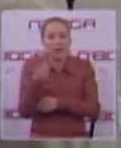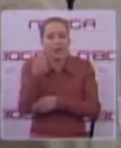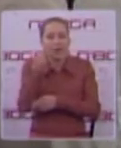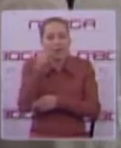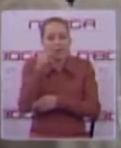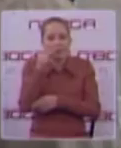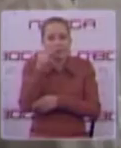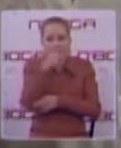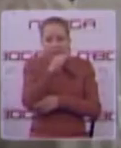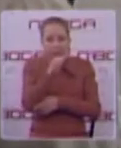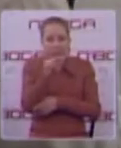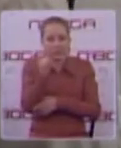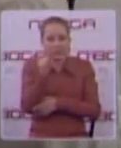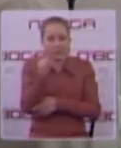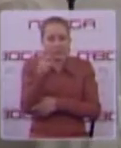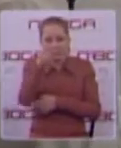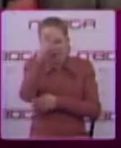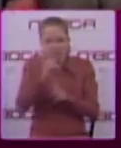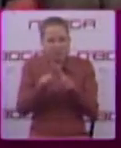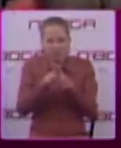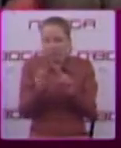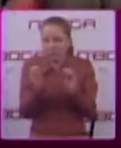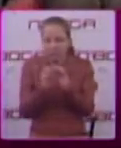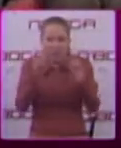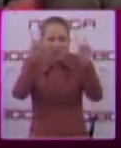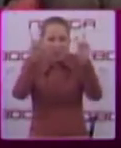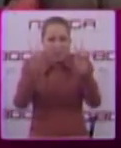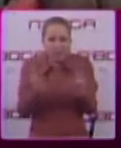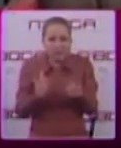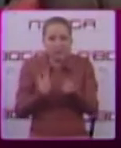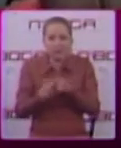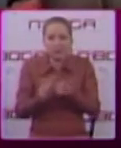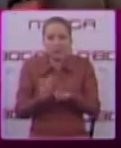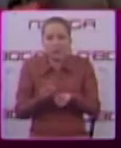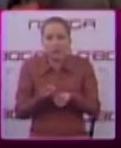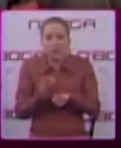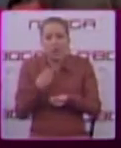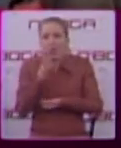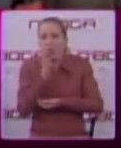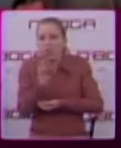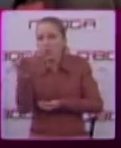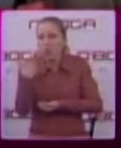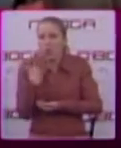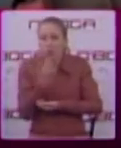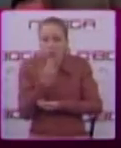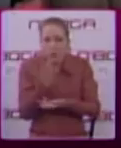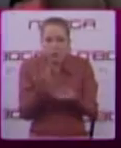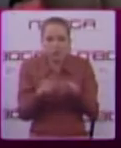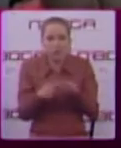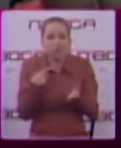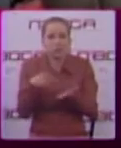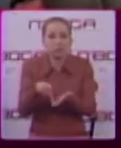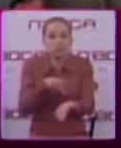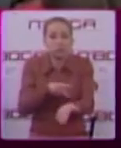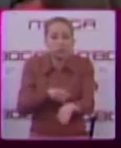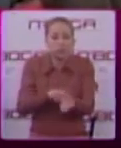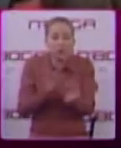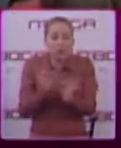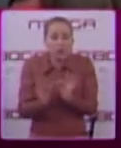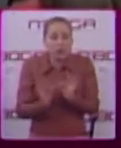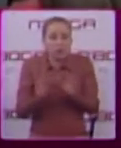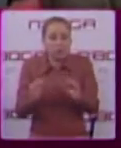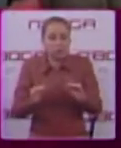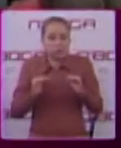Cañari, y son varias temáticas, desde gerontología turística, el programa